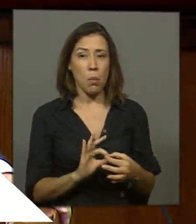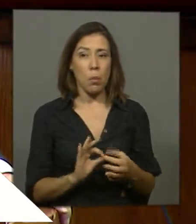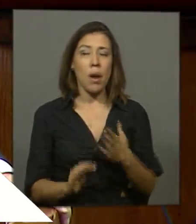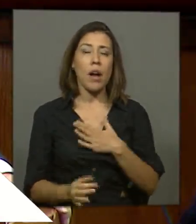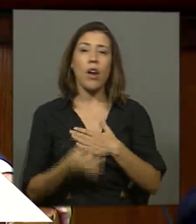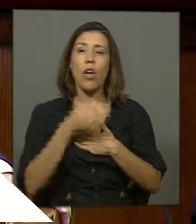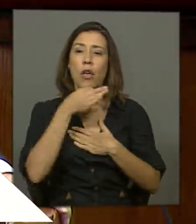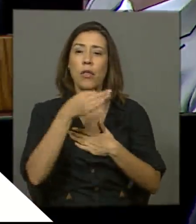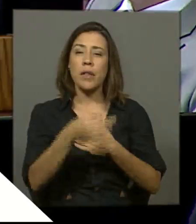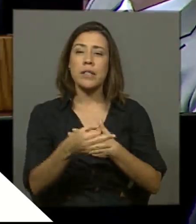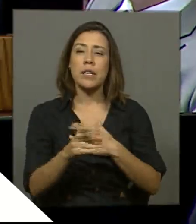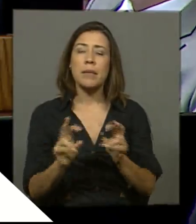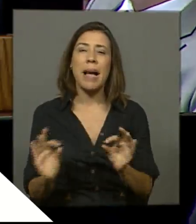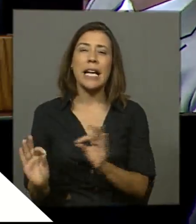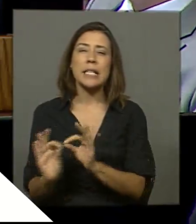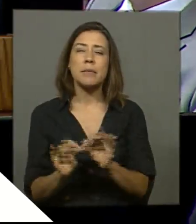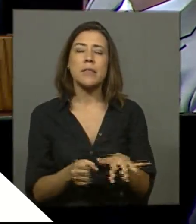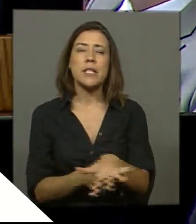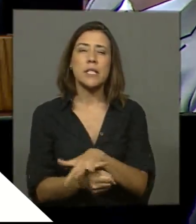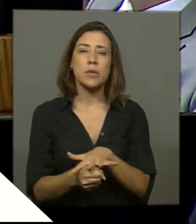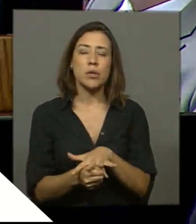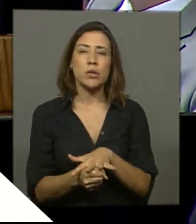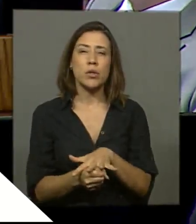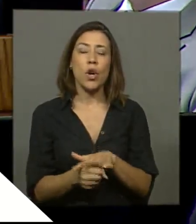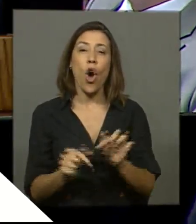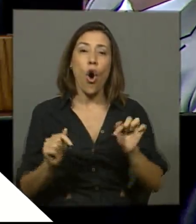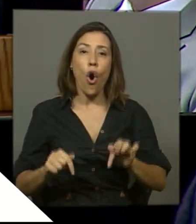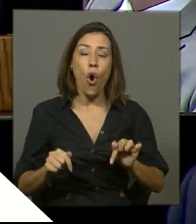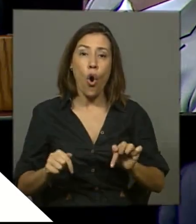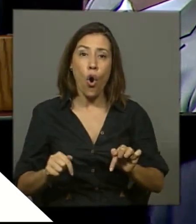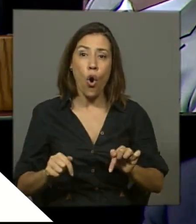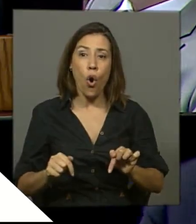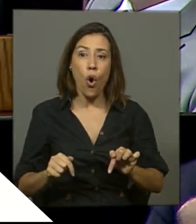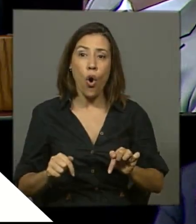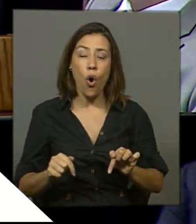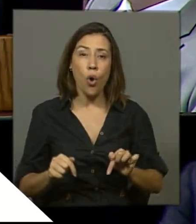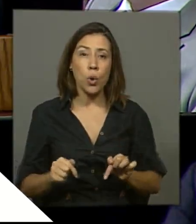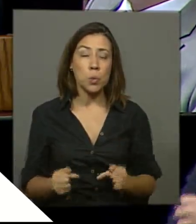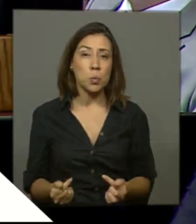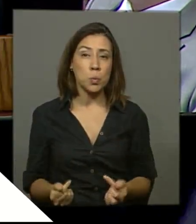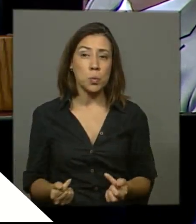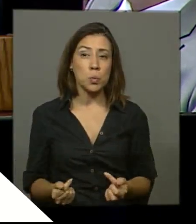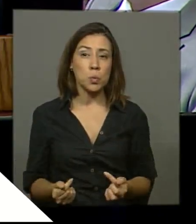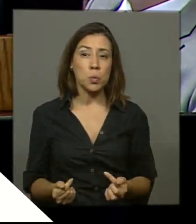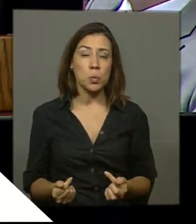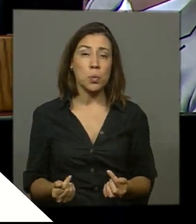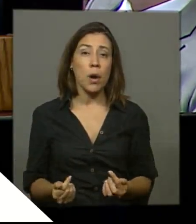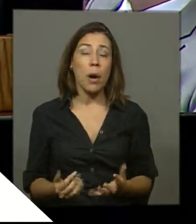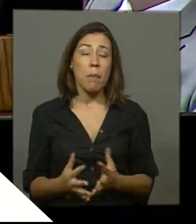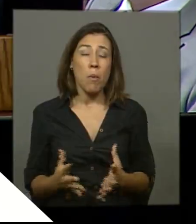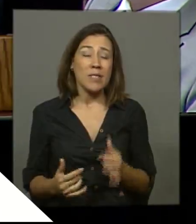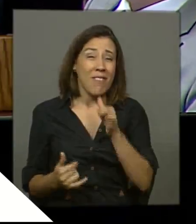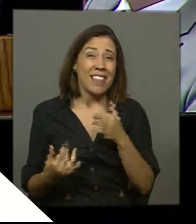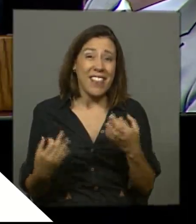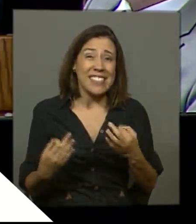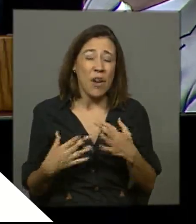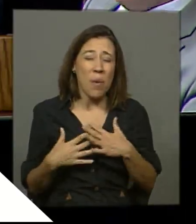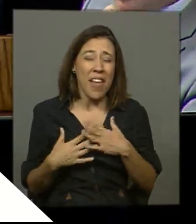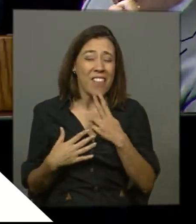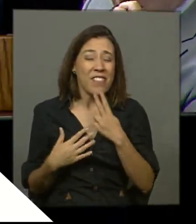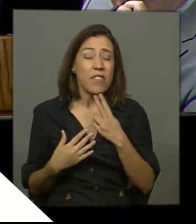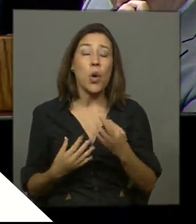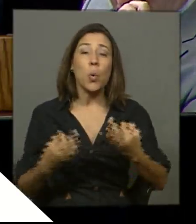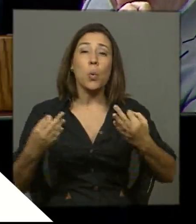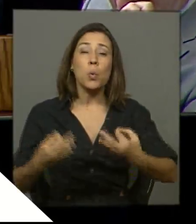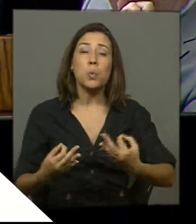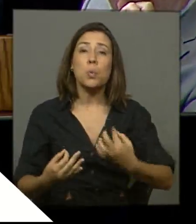quiero hablar en específico de esta situación ministro hoy día parte importante de la inseguridad que se vive es